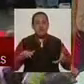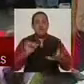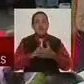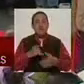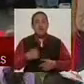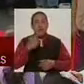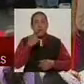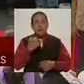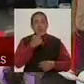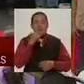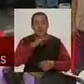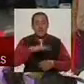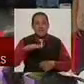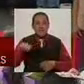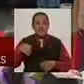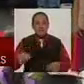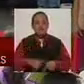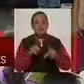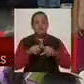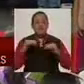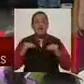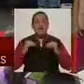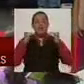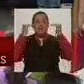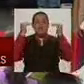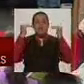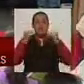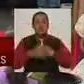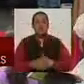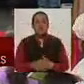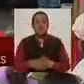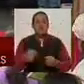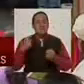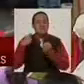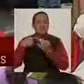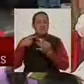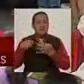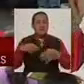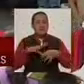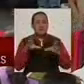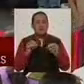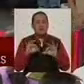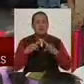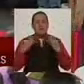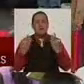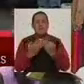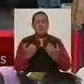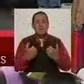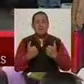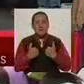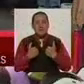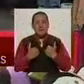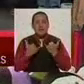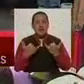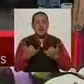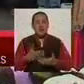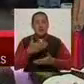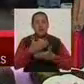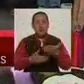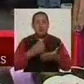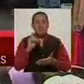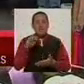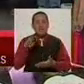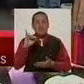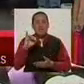niñas, que nuestros adultos mayores, en fin, que toda la familia cuente con un documento nacional de